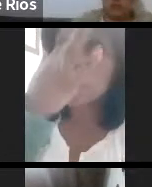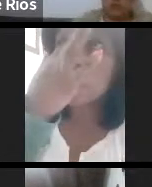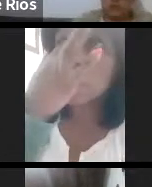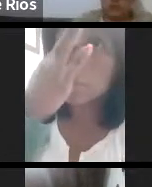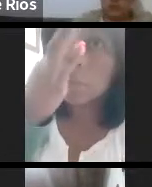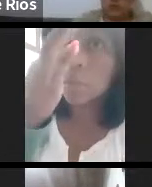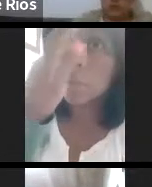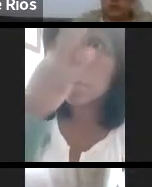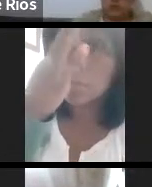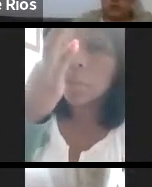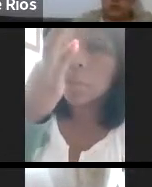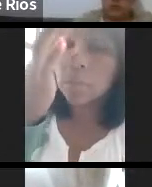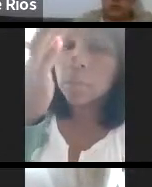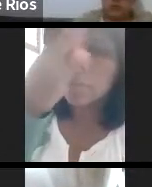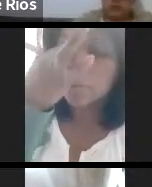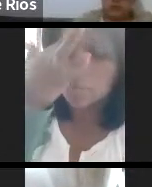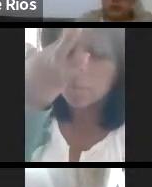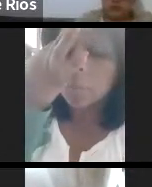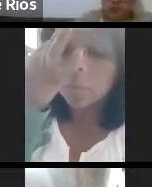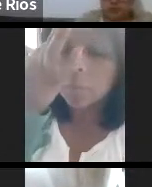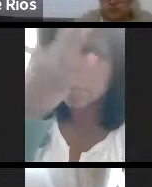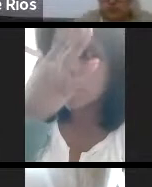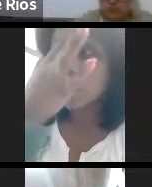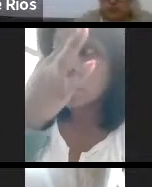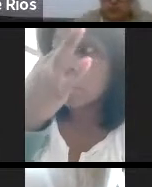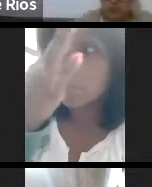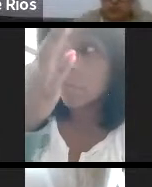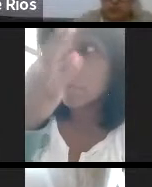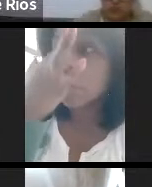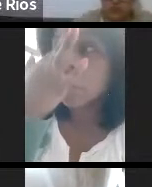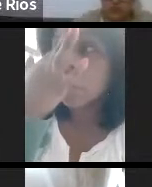agarran como ataques de agresividad, cosas así.